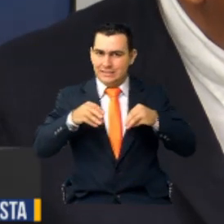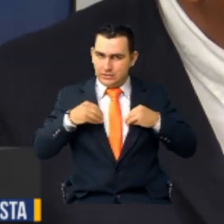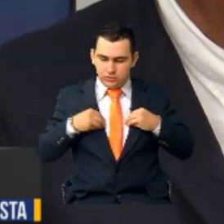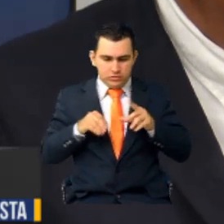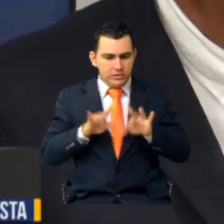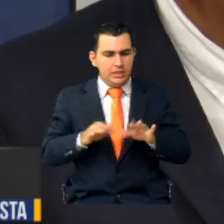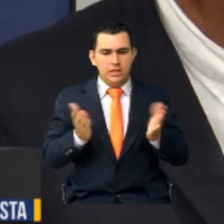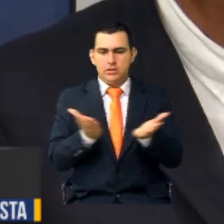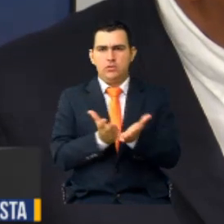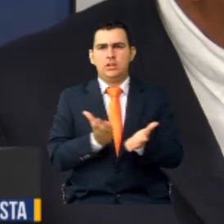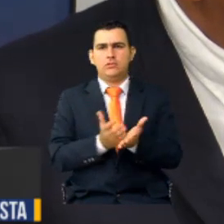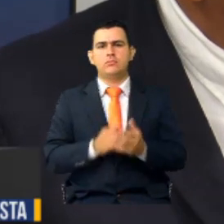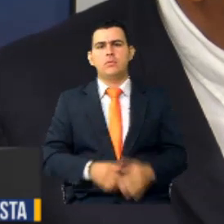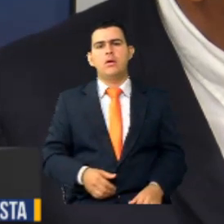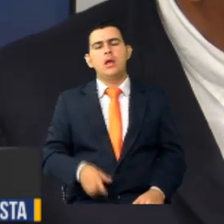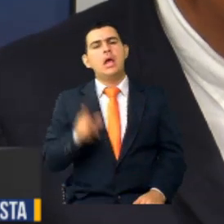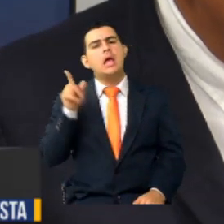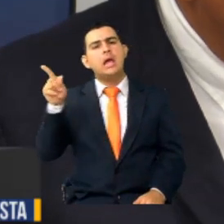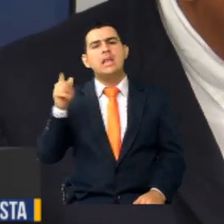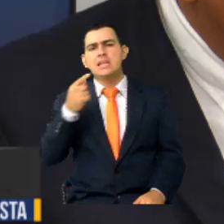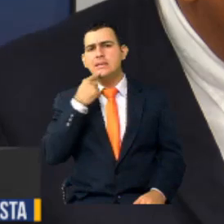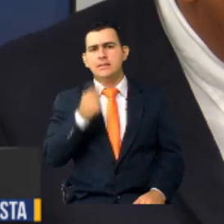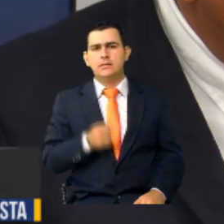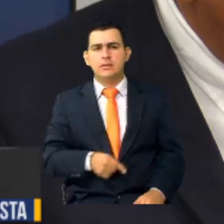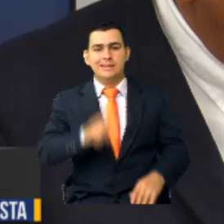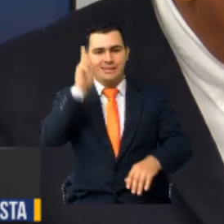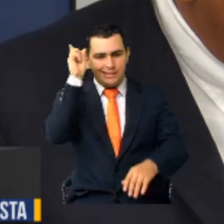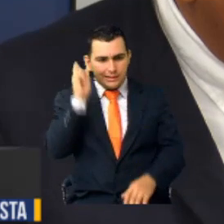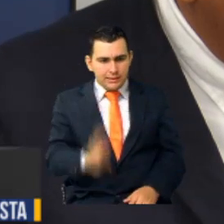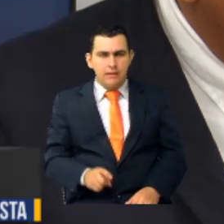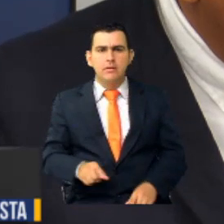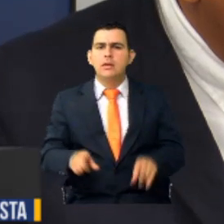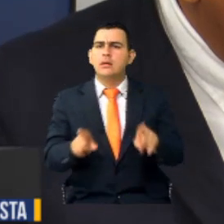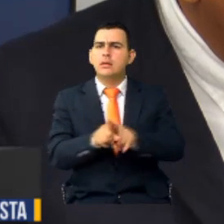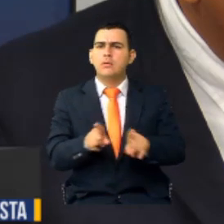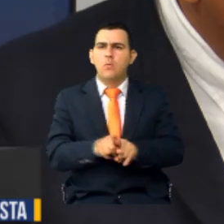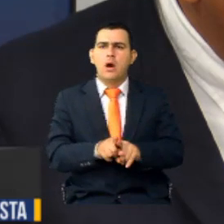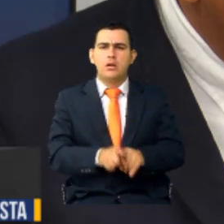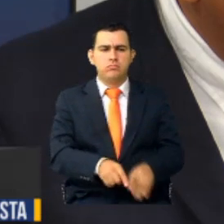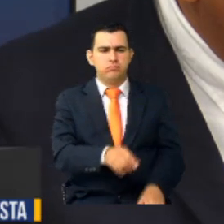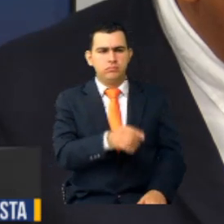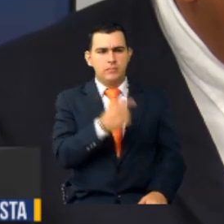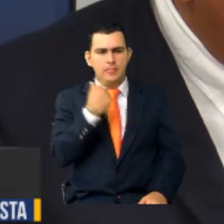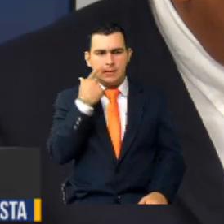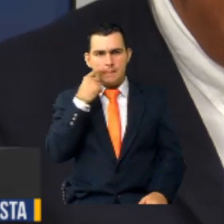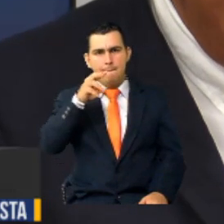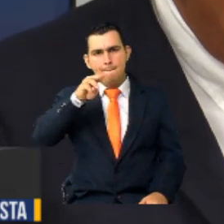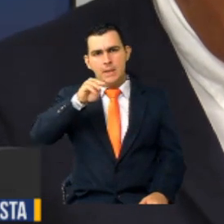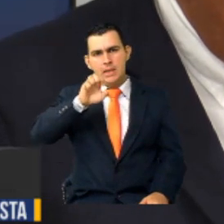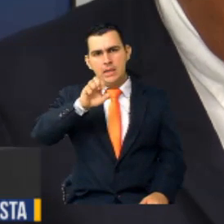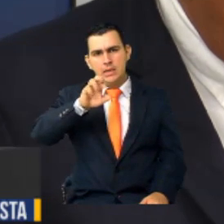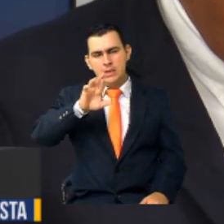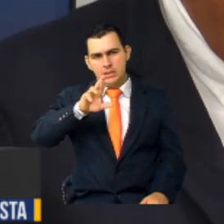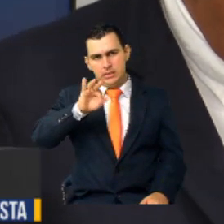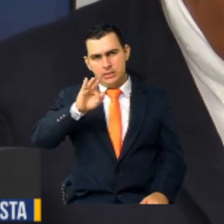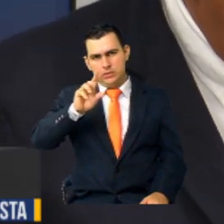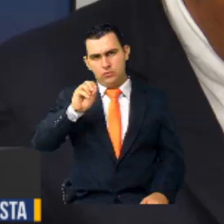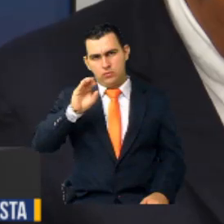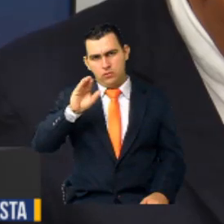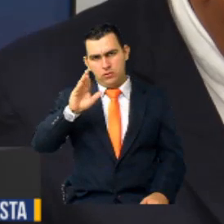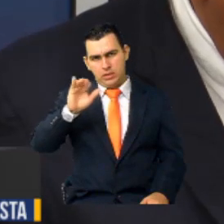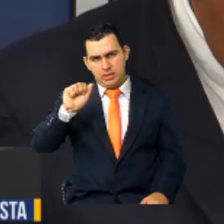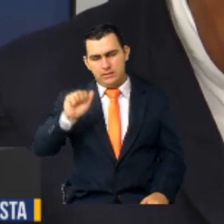Educación, porque según él estos cargos deben ser producto de la meritocracia,